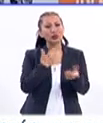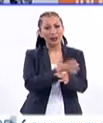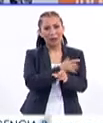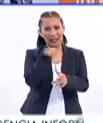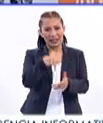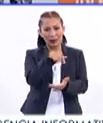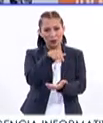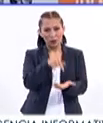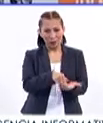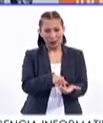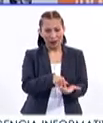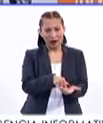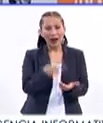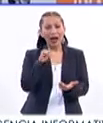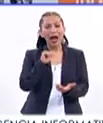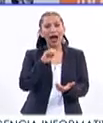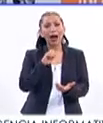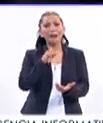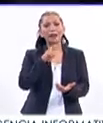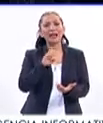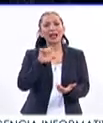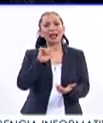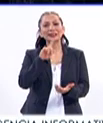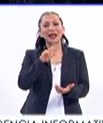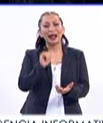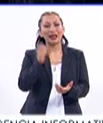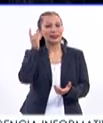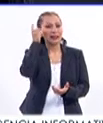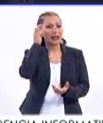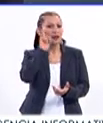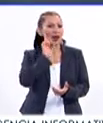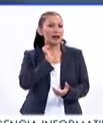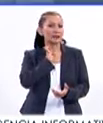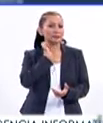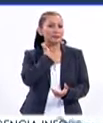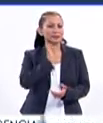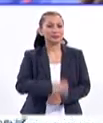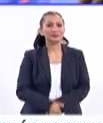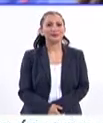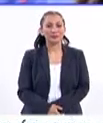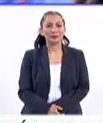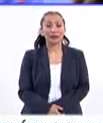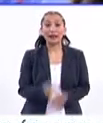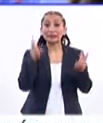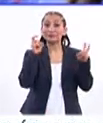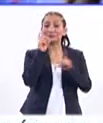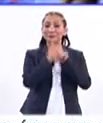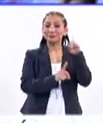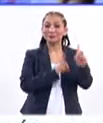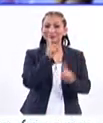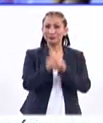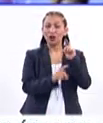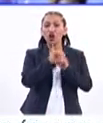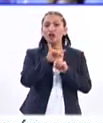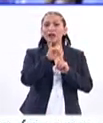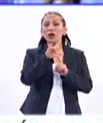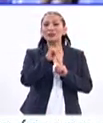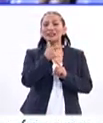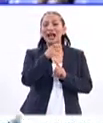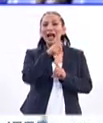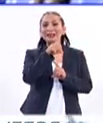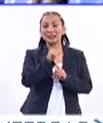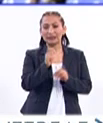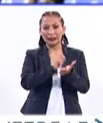nos acompaña en el estudio Abril Alzaga, directora ejecutiva. Y en los deportes, José Luis